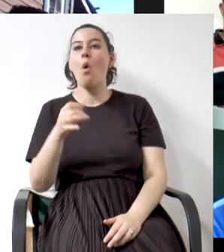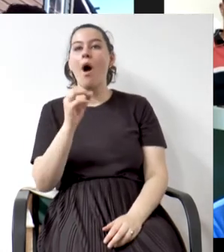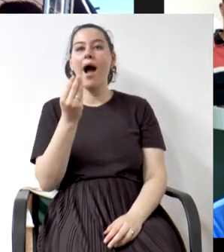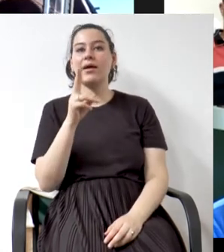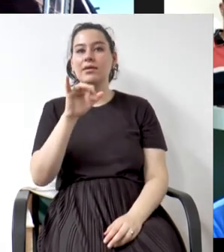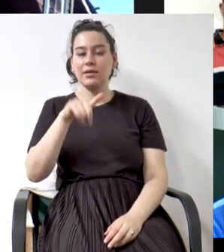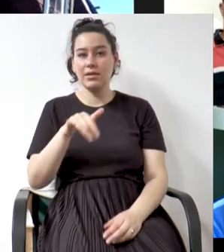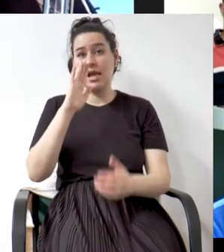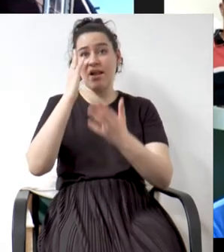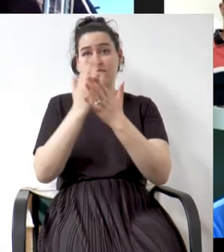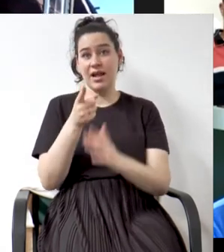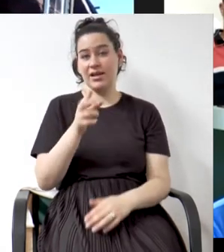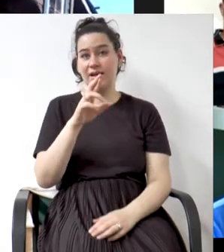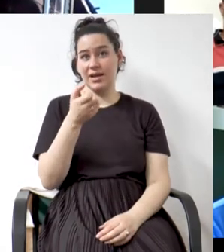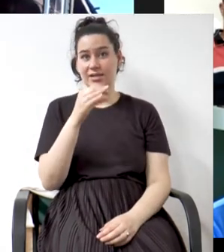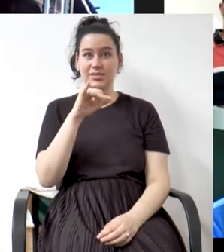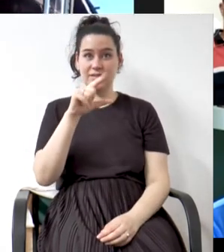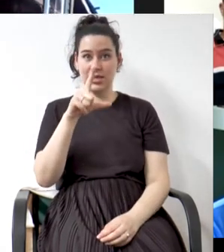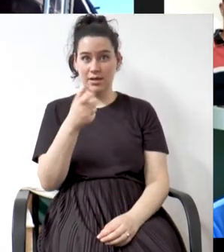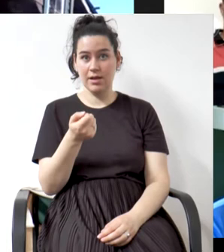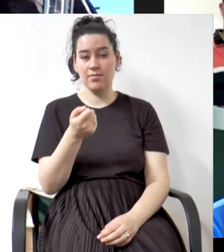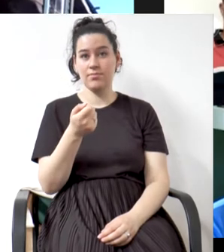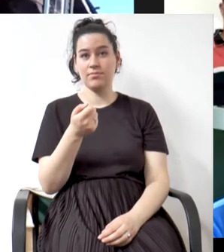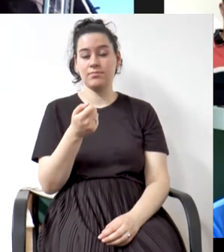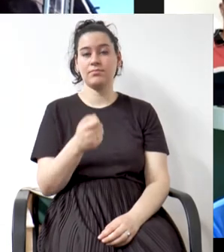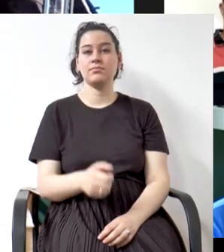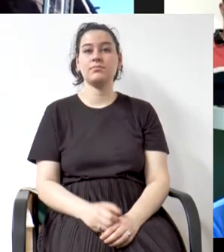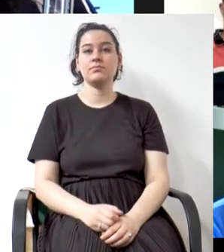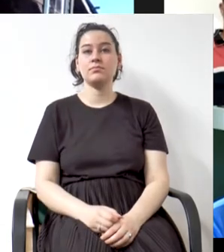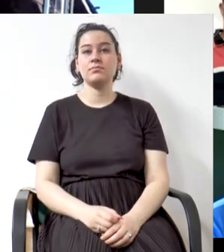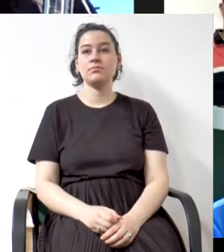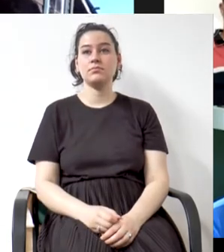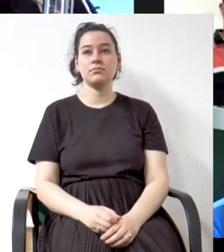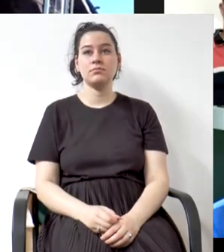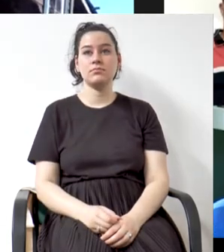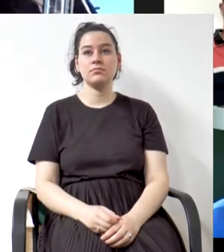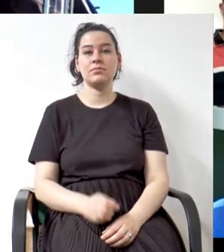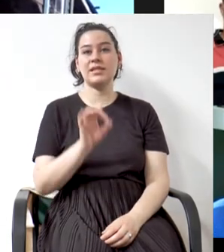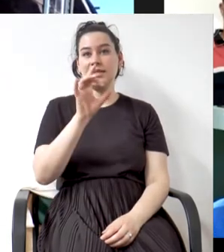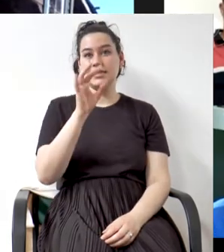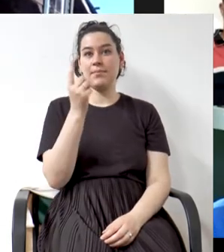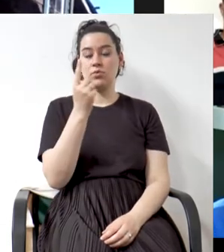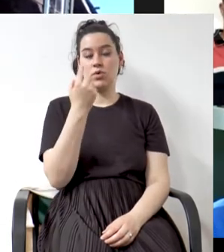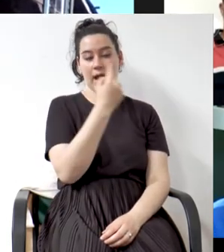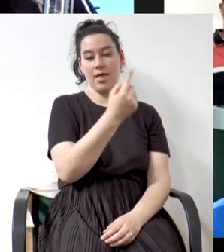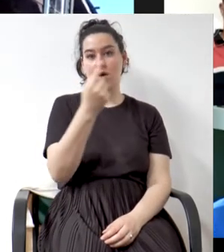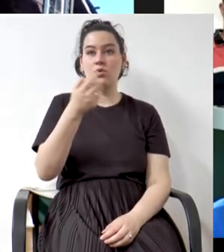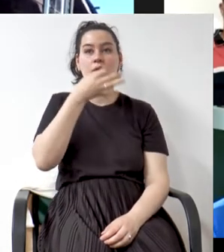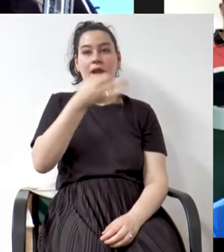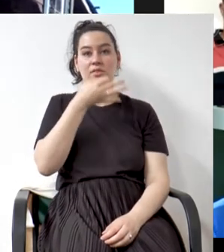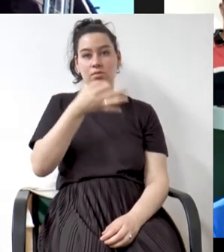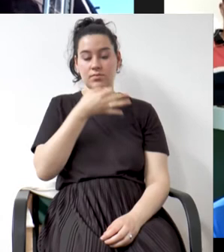Graciela Carreño, y cerraríamos con Rodney Colina. Tendrían 15 minutos cada orador y cada